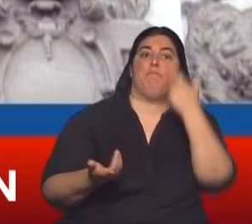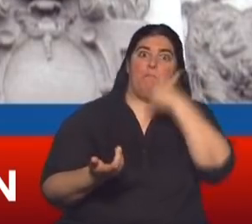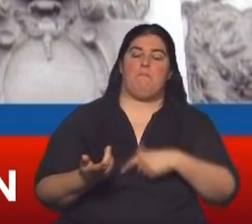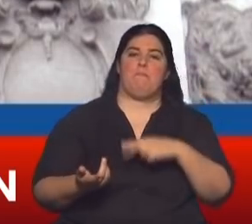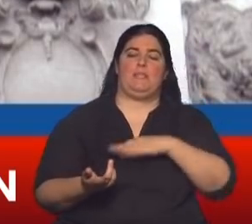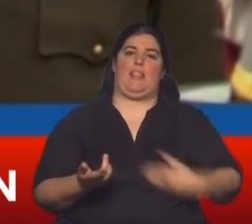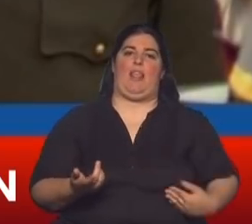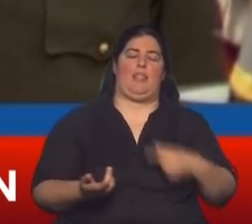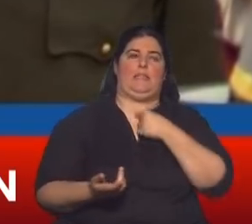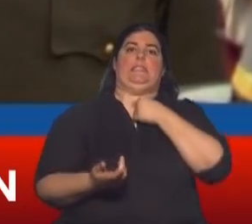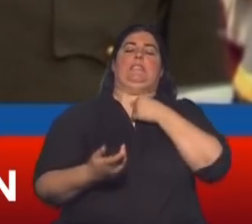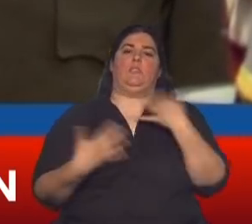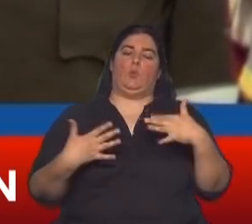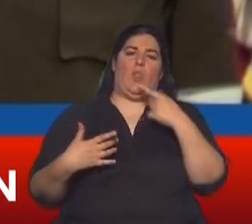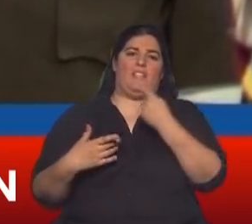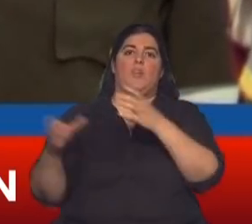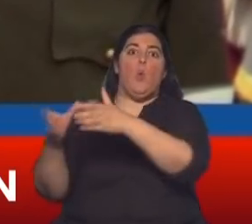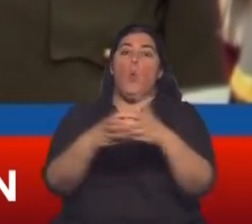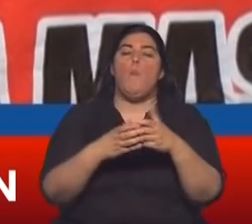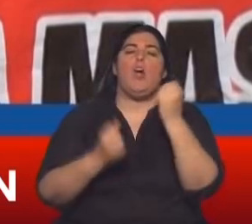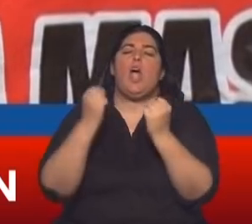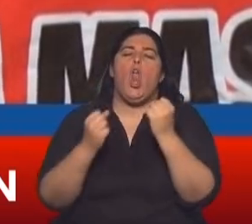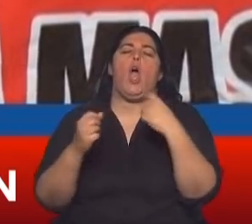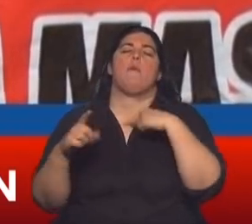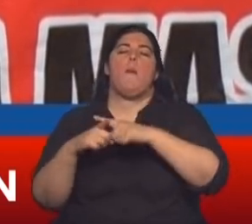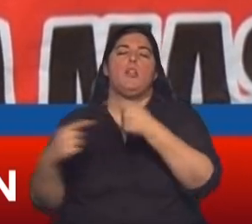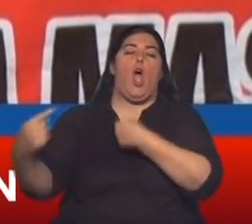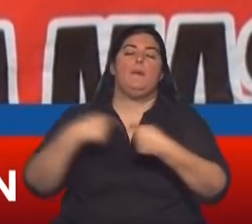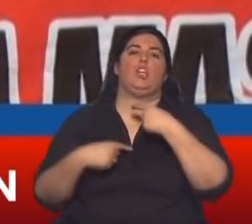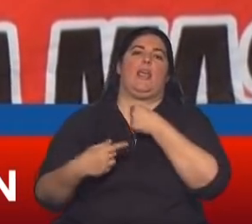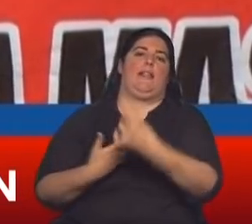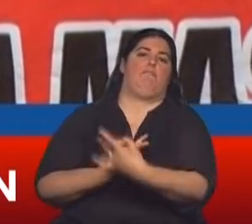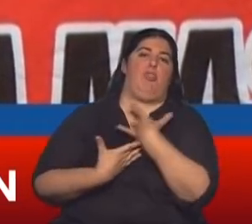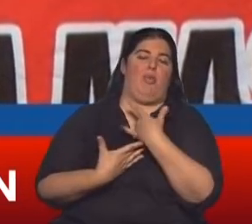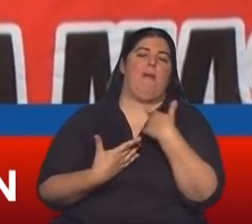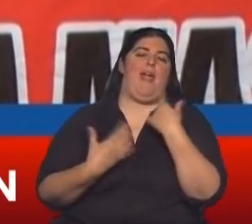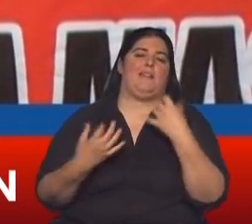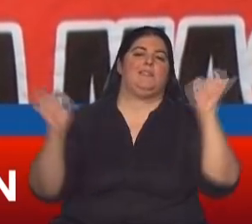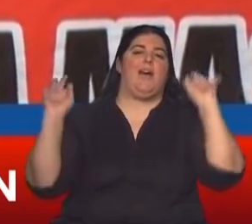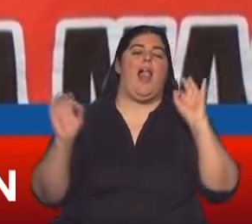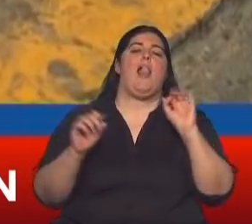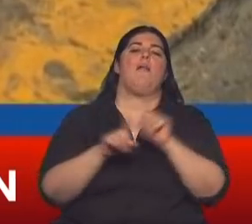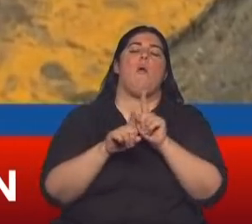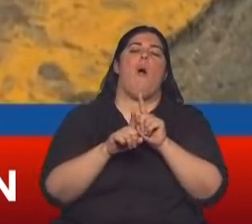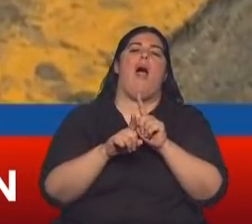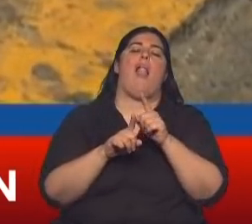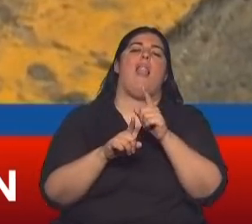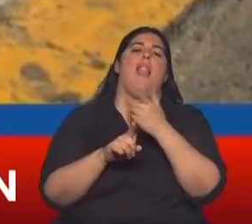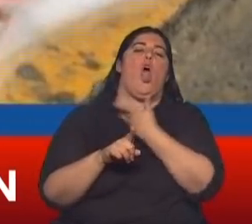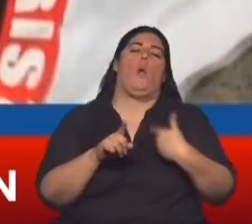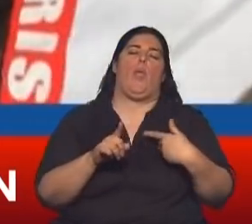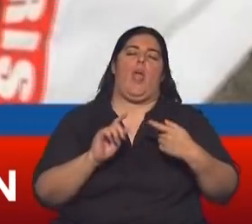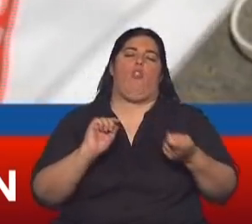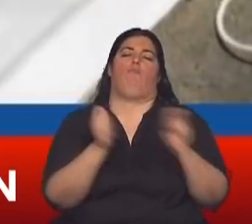algunos partidos políticos de la oposición y a grupos económicos de querer derrocarlo para evitar las reformas estructurales que impulsa para el